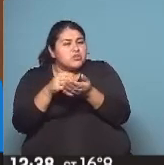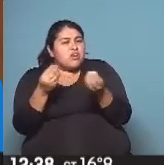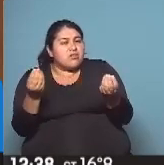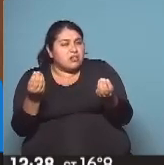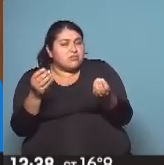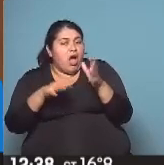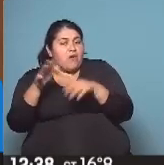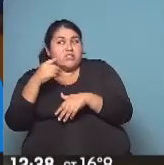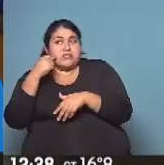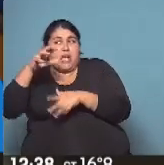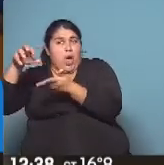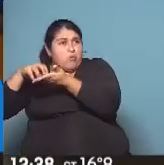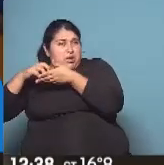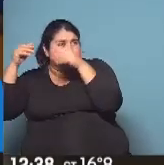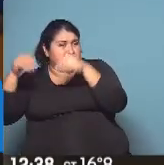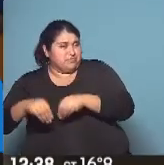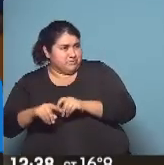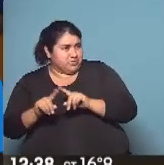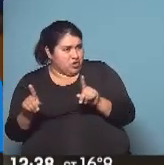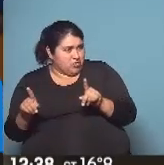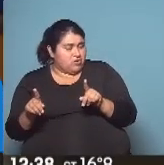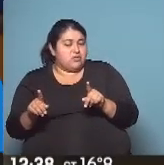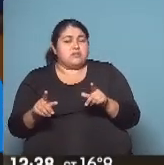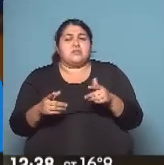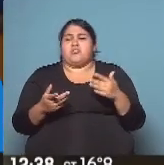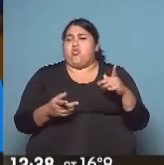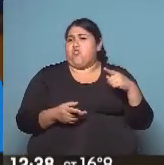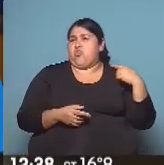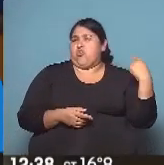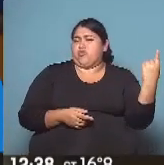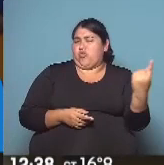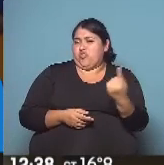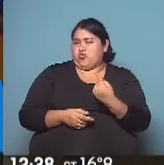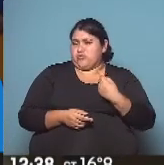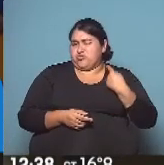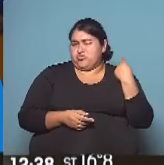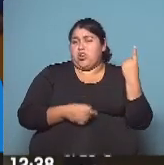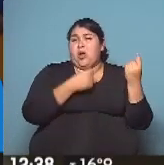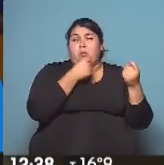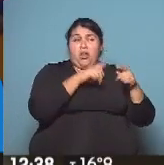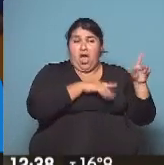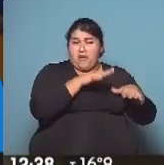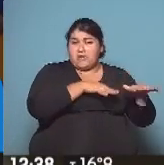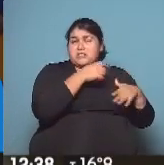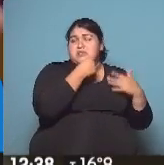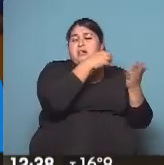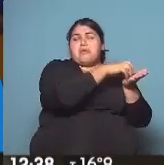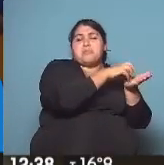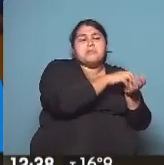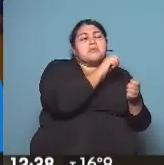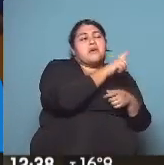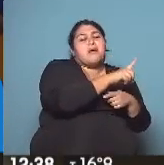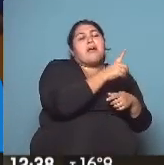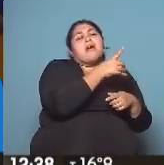nunca quieren perder? No, yo diría que la movemos todos. La movemos todos. Todos influyen porque la suma de los individuos, yo digo, doña Rosa es la señora que